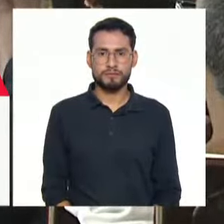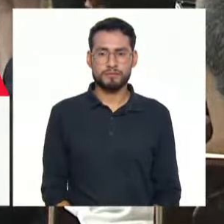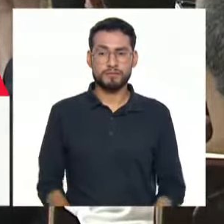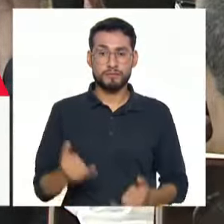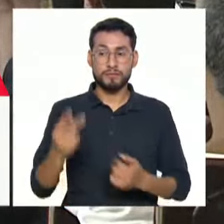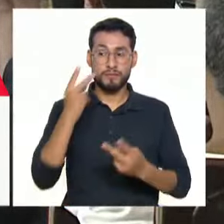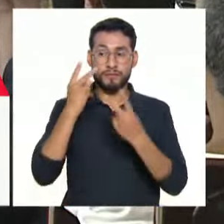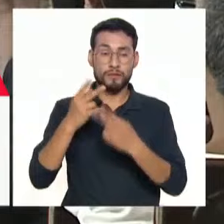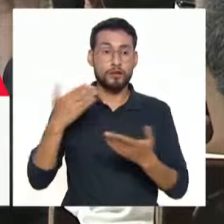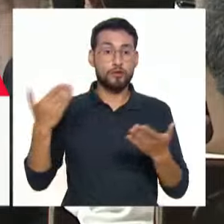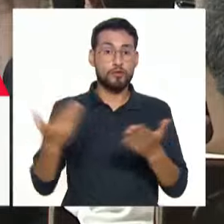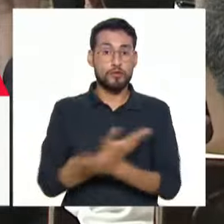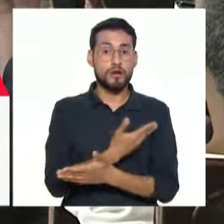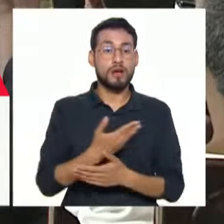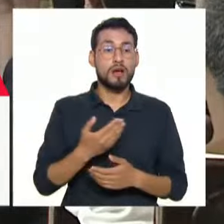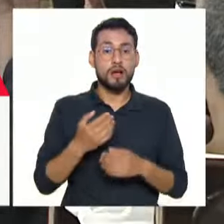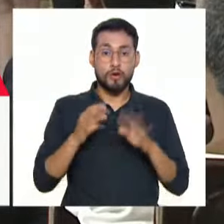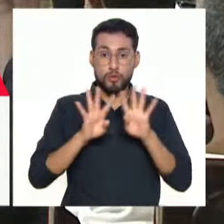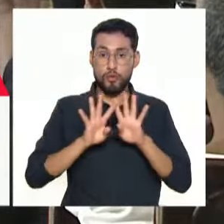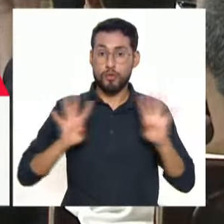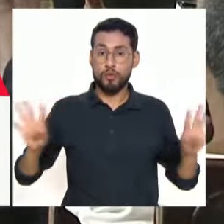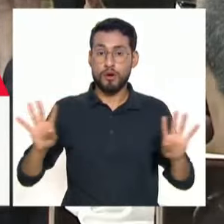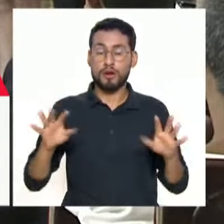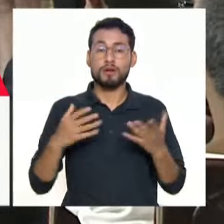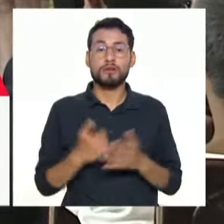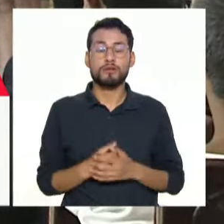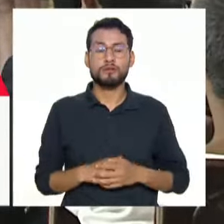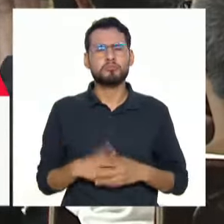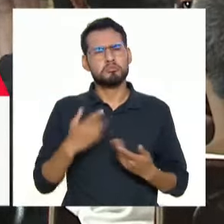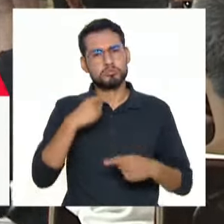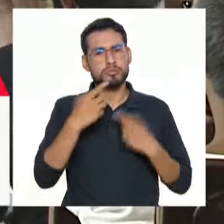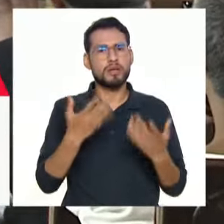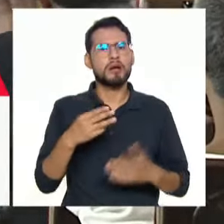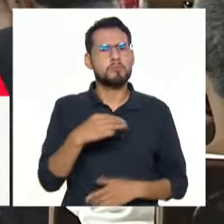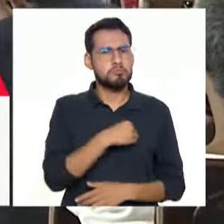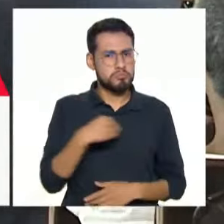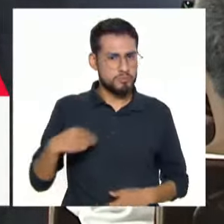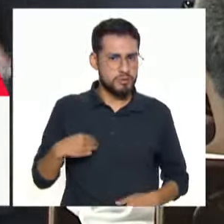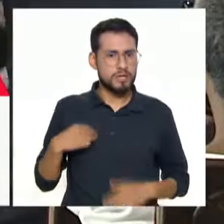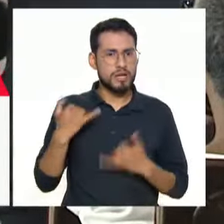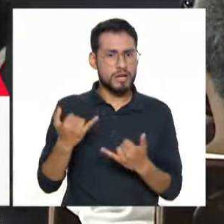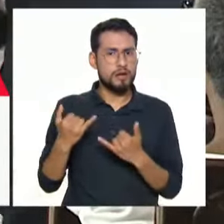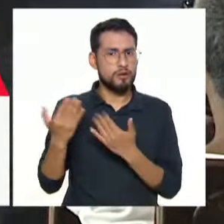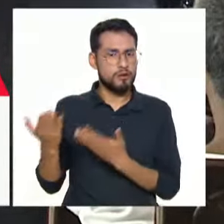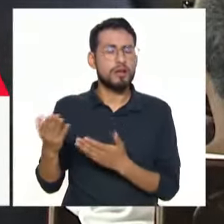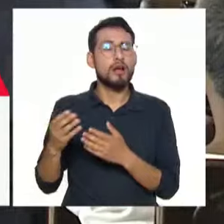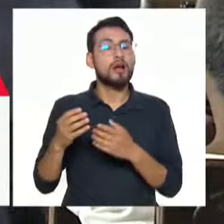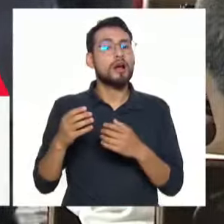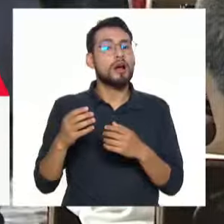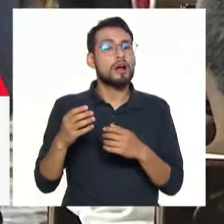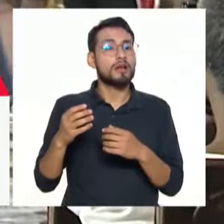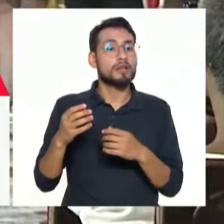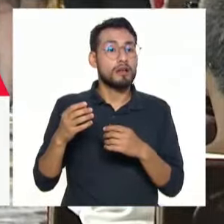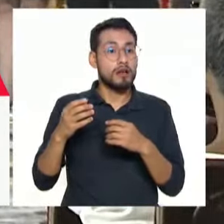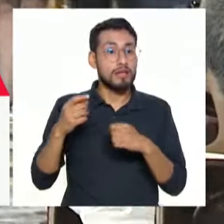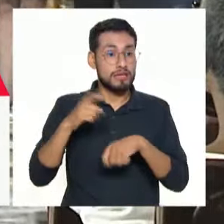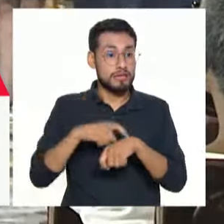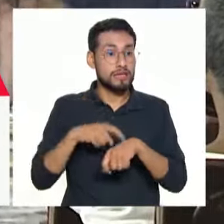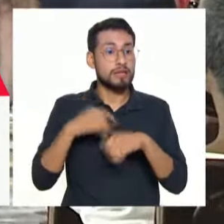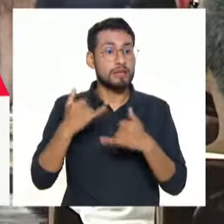Ahí vemos al nuevo gabinete, o mejor dicho, al gabinete ministerial, que en esta oportunidad